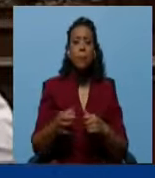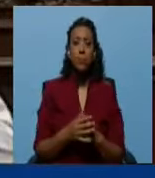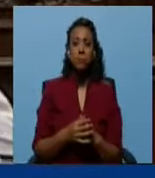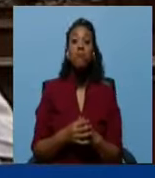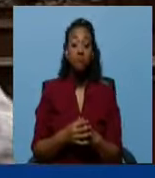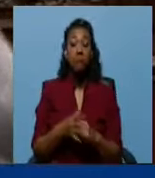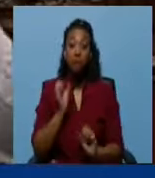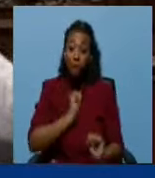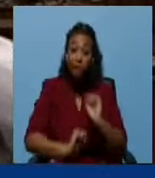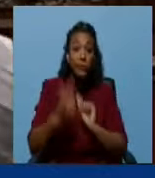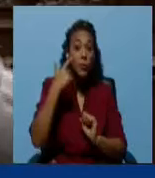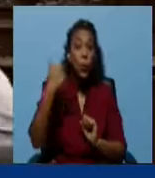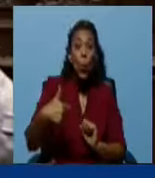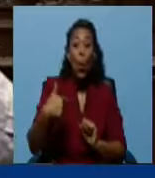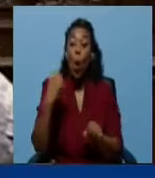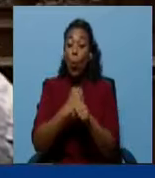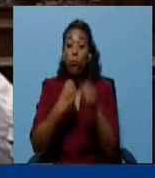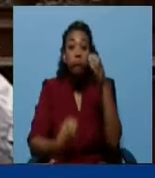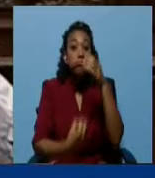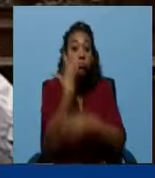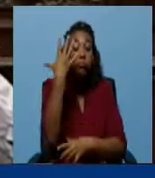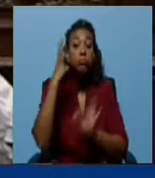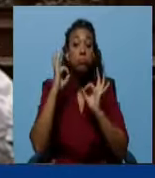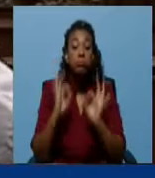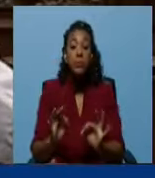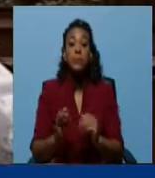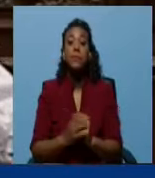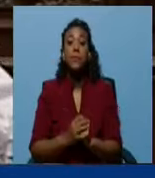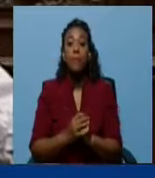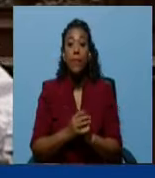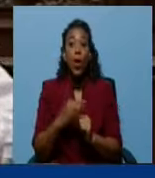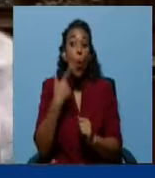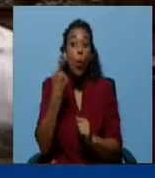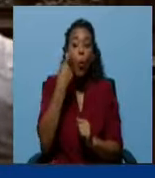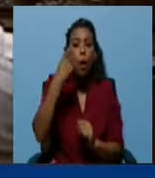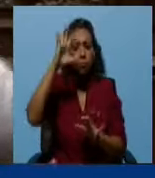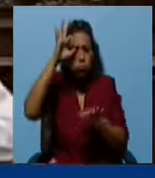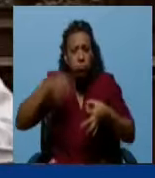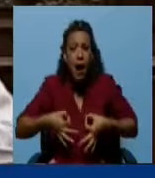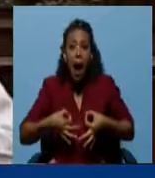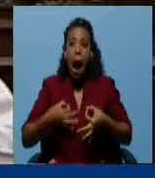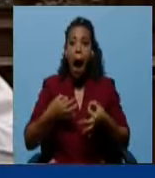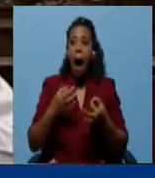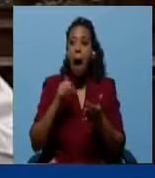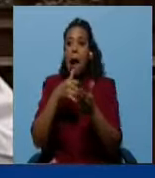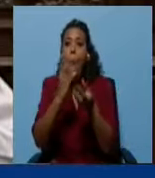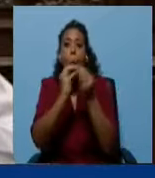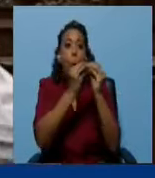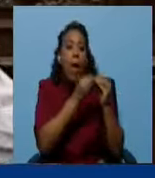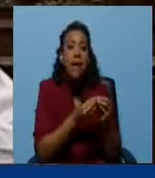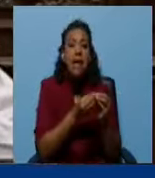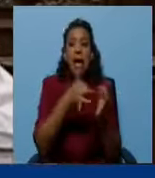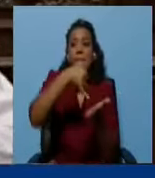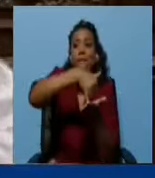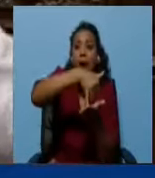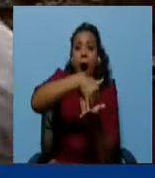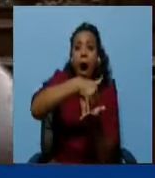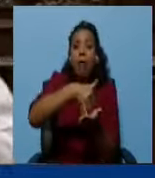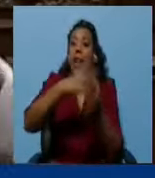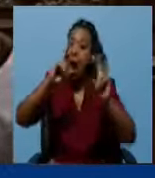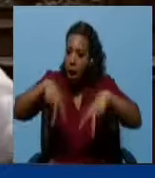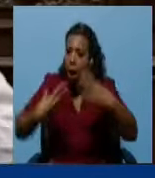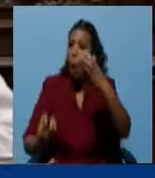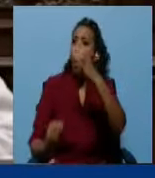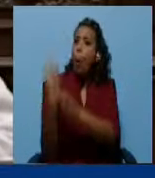en ofensiva, trabajo constructivo, lo que hay que rectificar, lo que se rectifique, lo que hay que refundar, lo